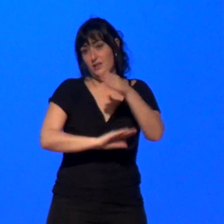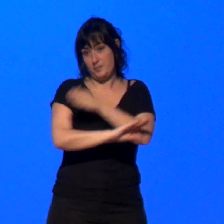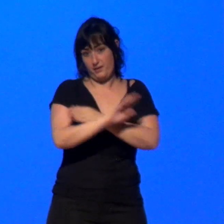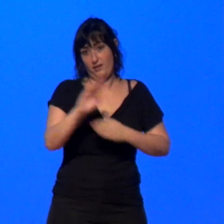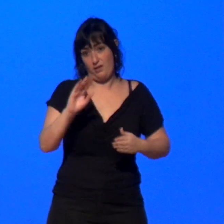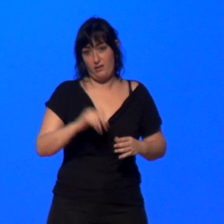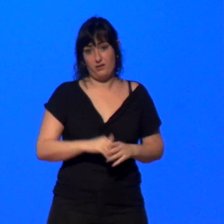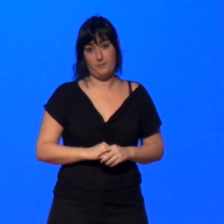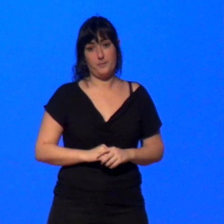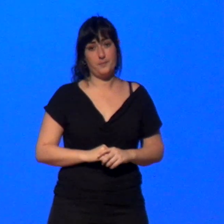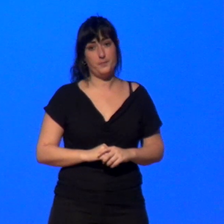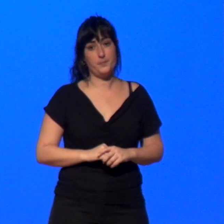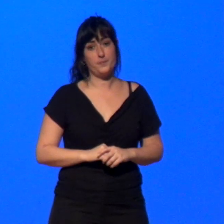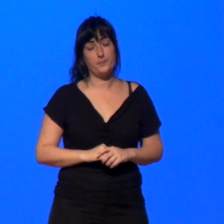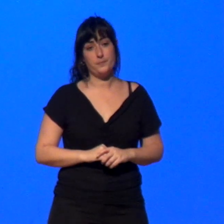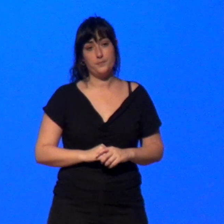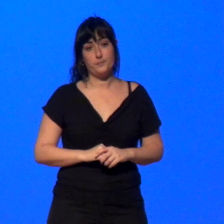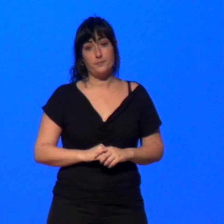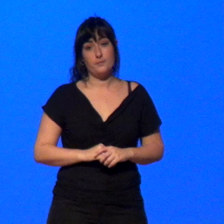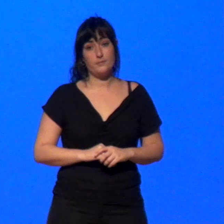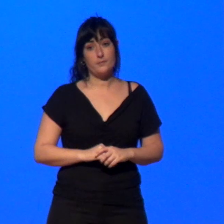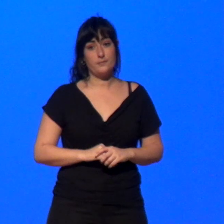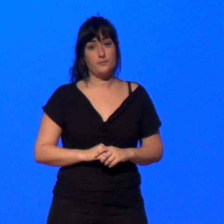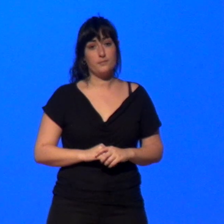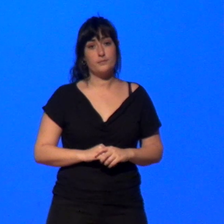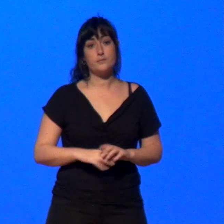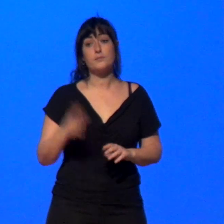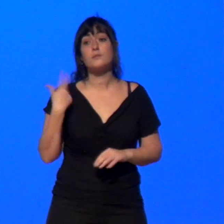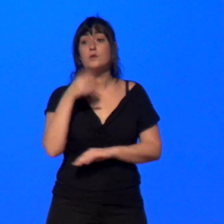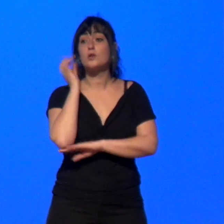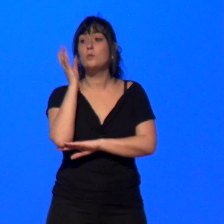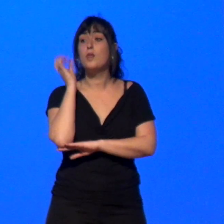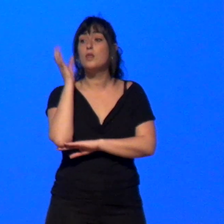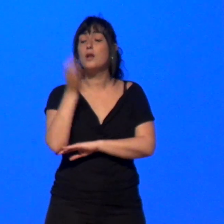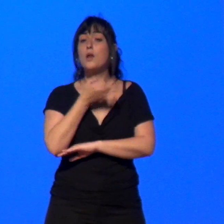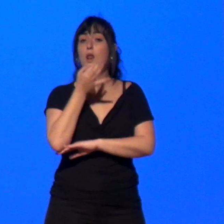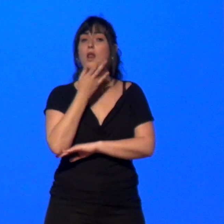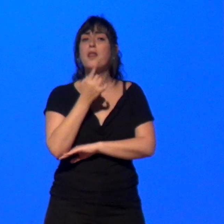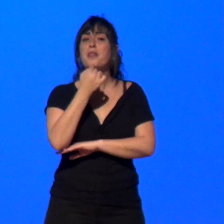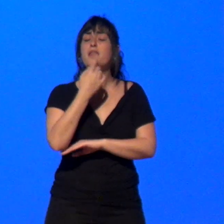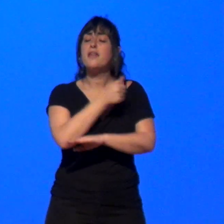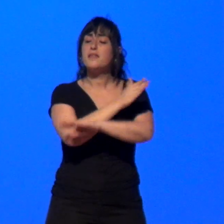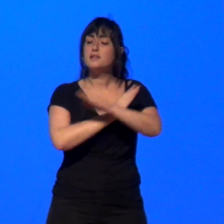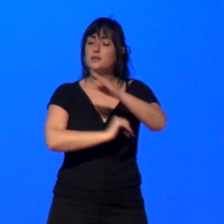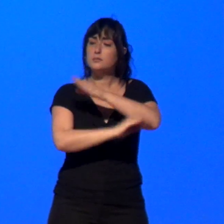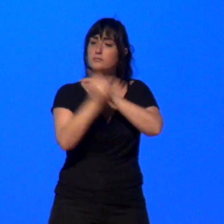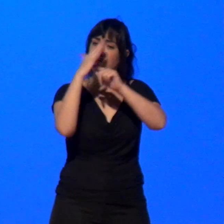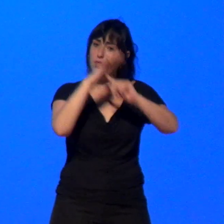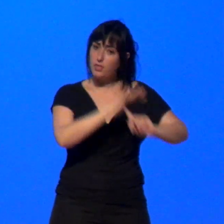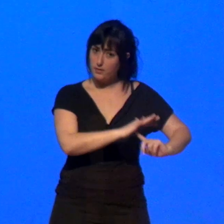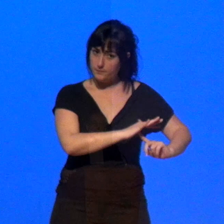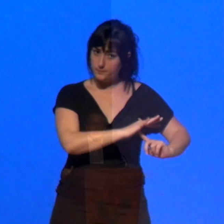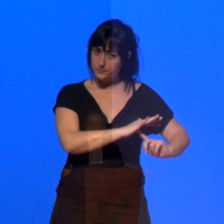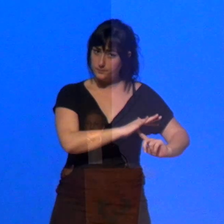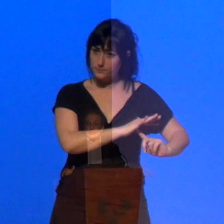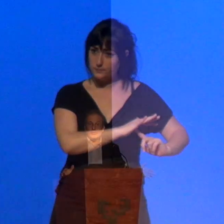convención la cuando la convención habla de discriminación lo que hace es abordar no